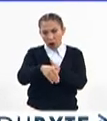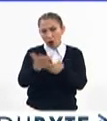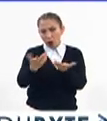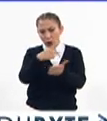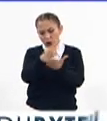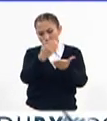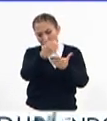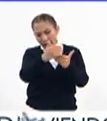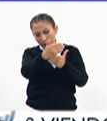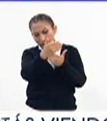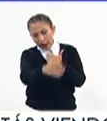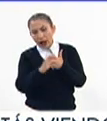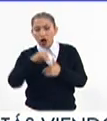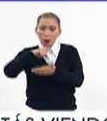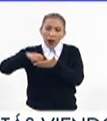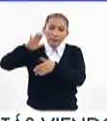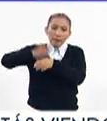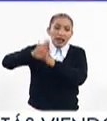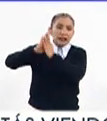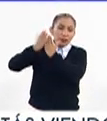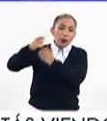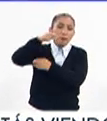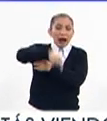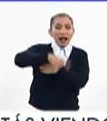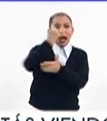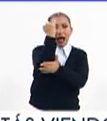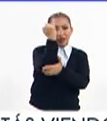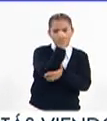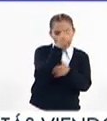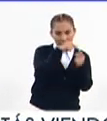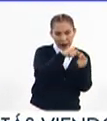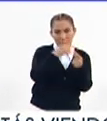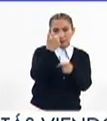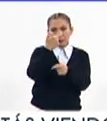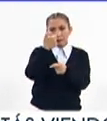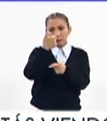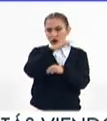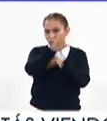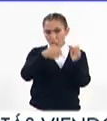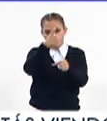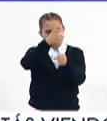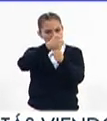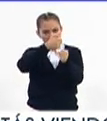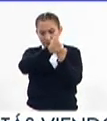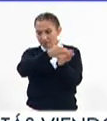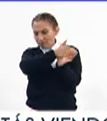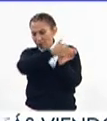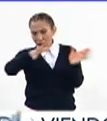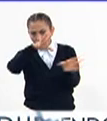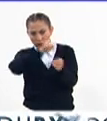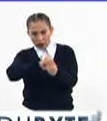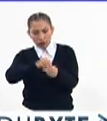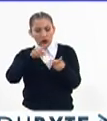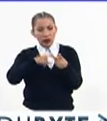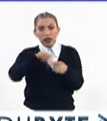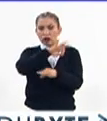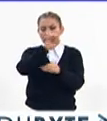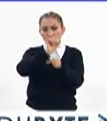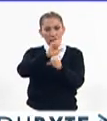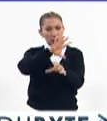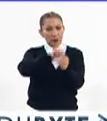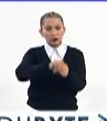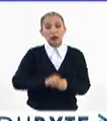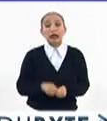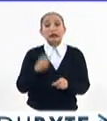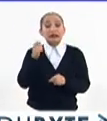este programa, se adquirirán libros otra vez para preescolar, para todo primaria y todo